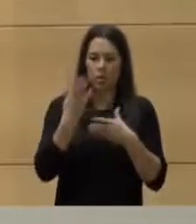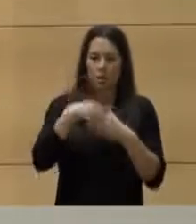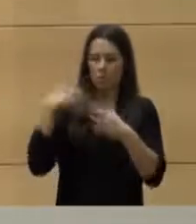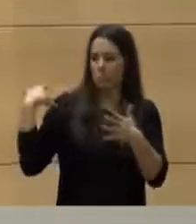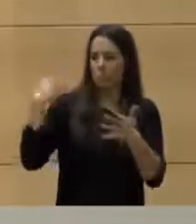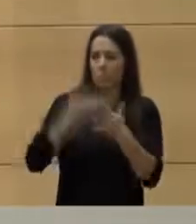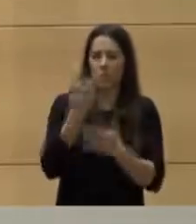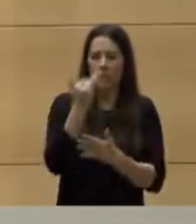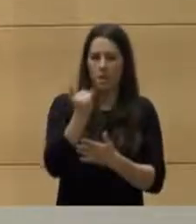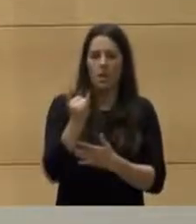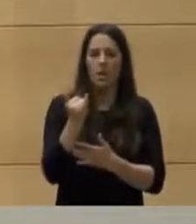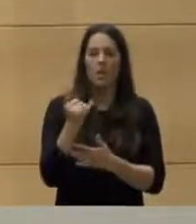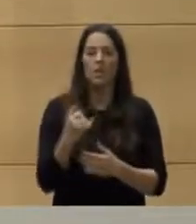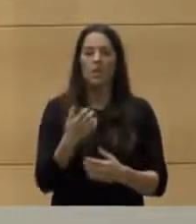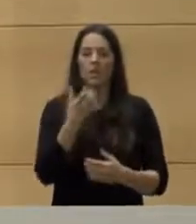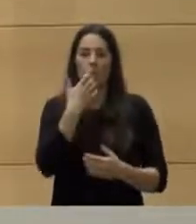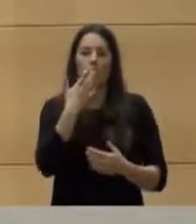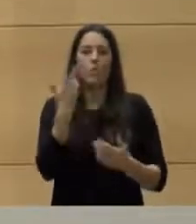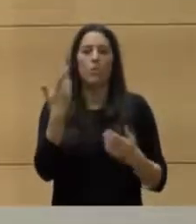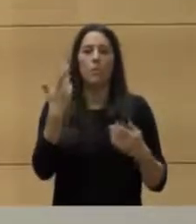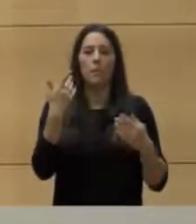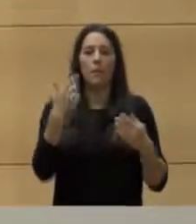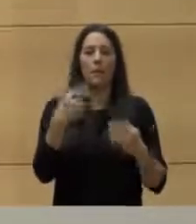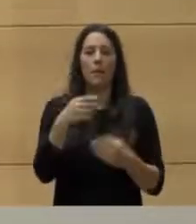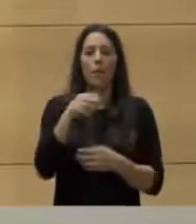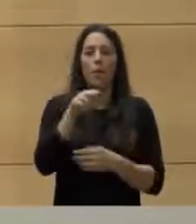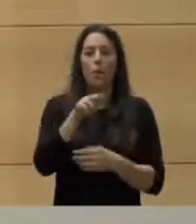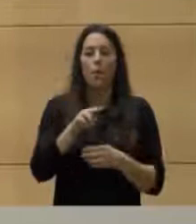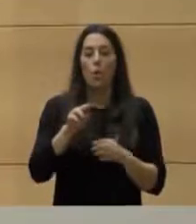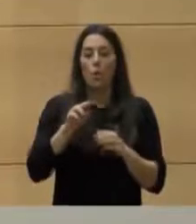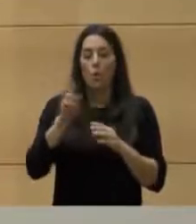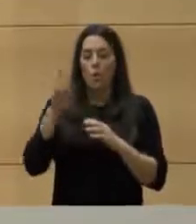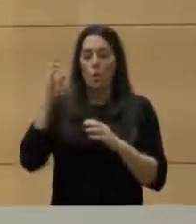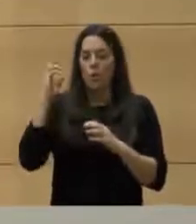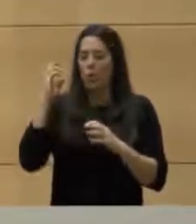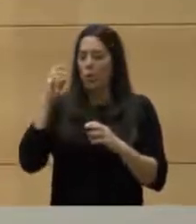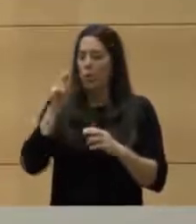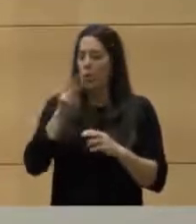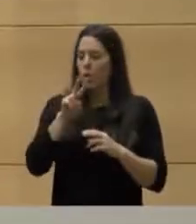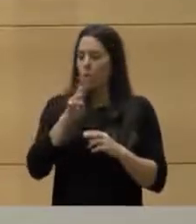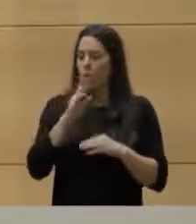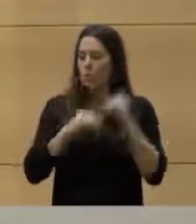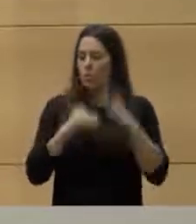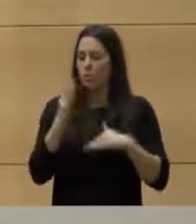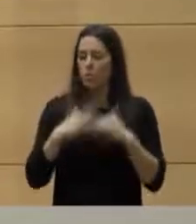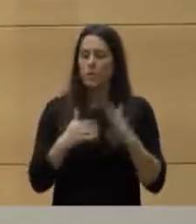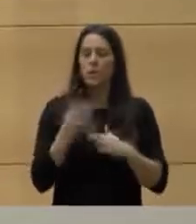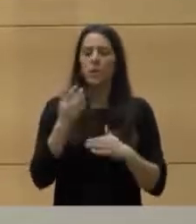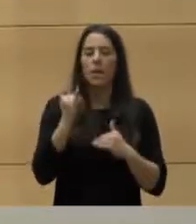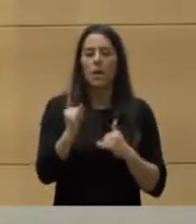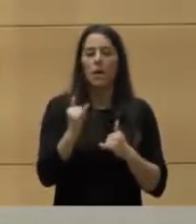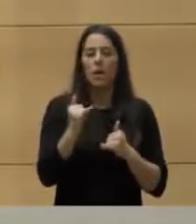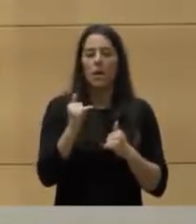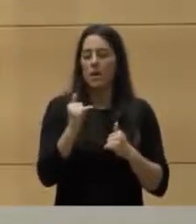simétricos. Asimétrico fue teóricamente de la Unión Soviética. Hoy la Italia tiene un federalismo